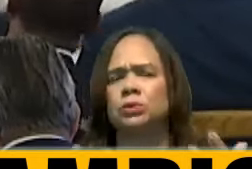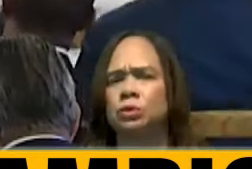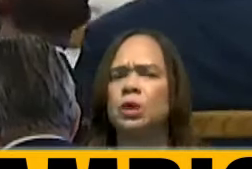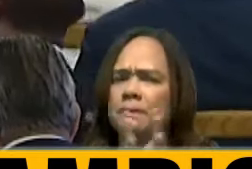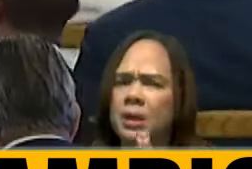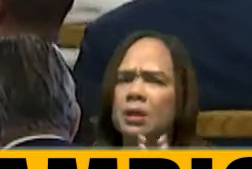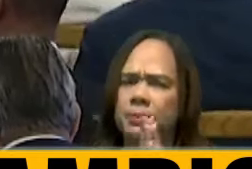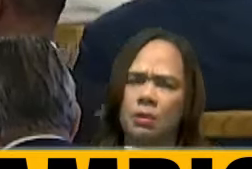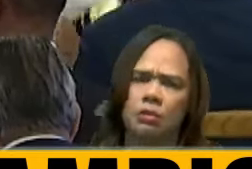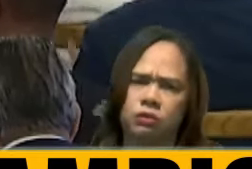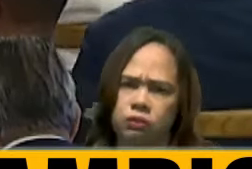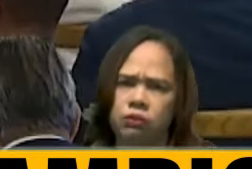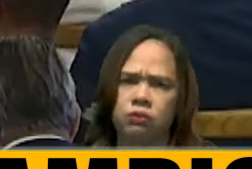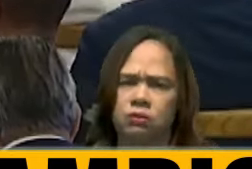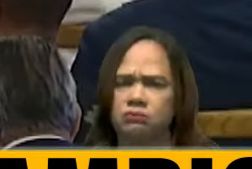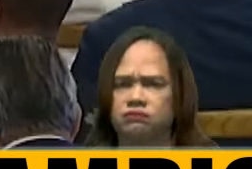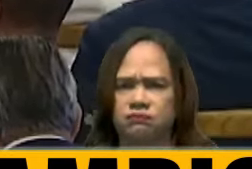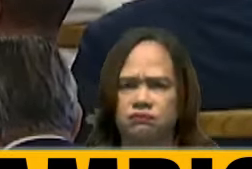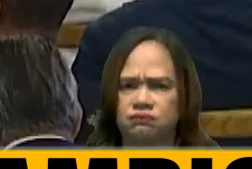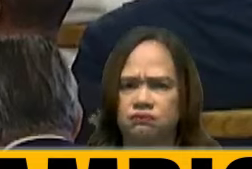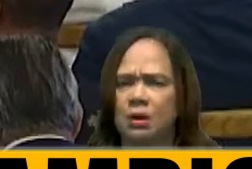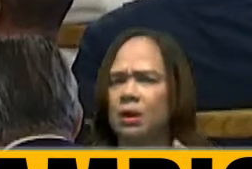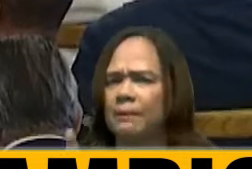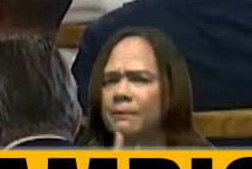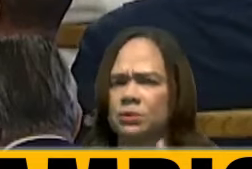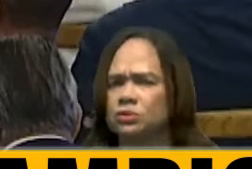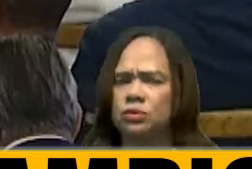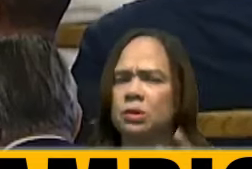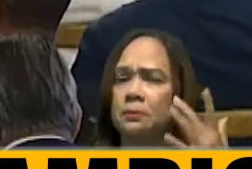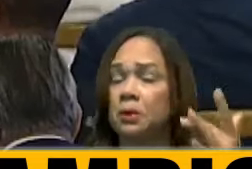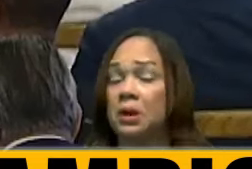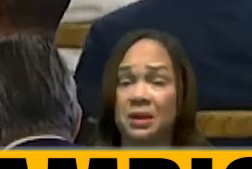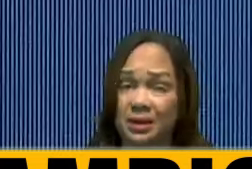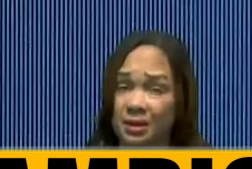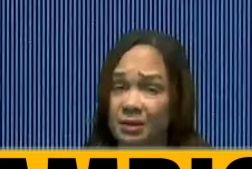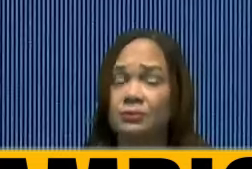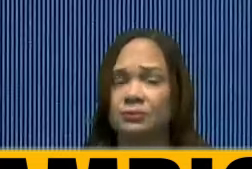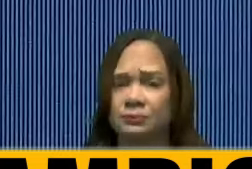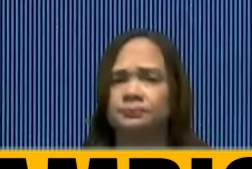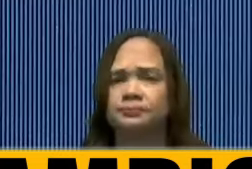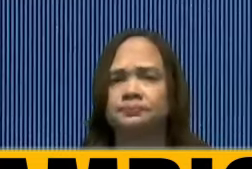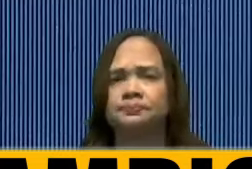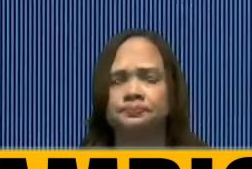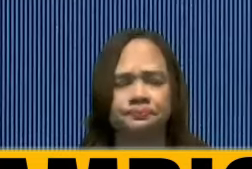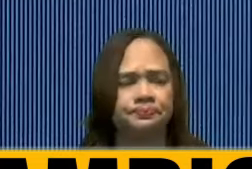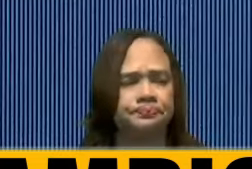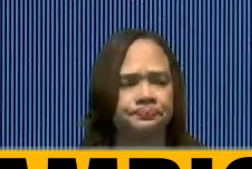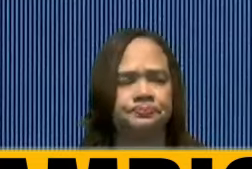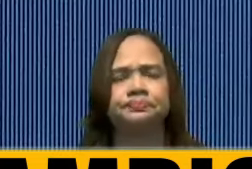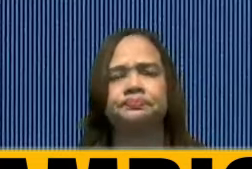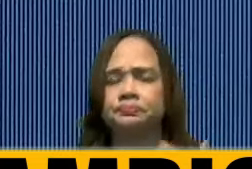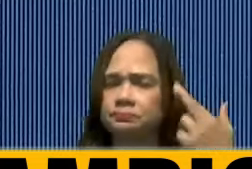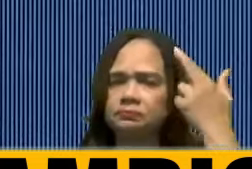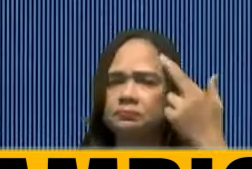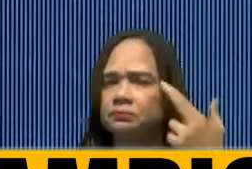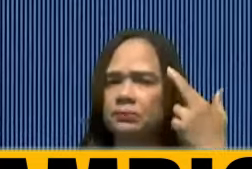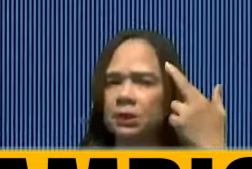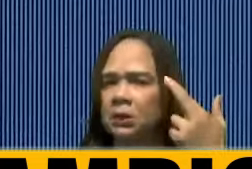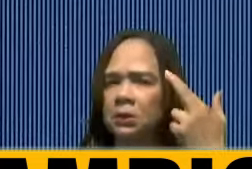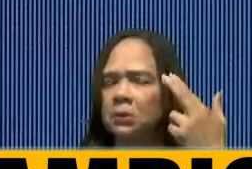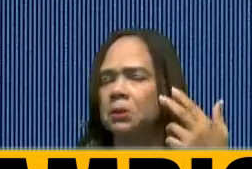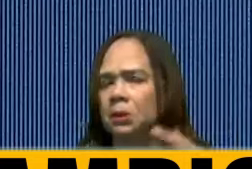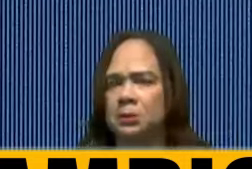reclamos que tiene la población y con con su debida eh con toda la razón de de